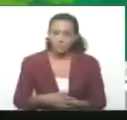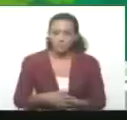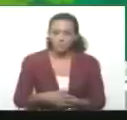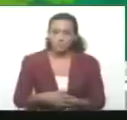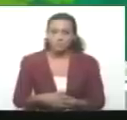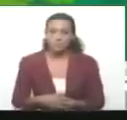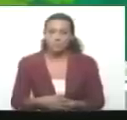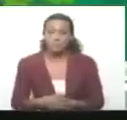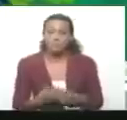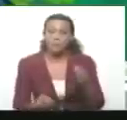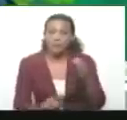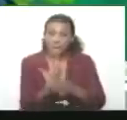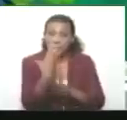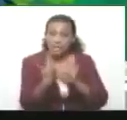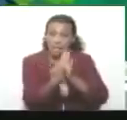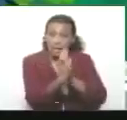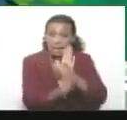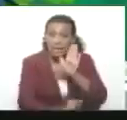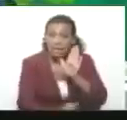el decreto